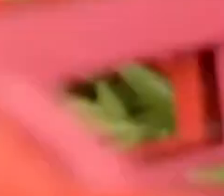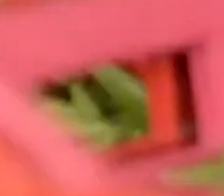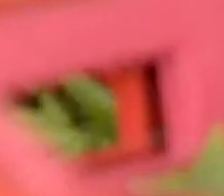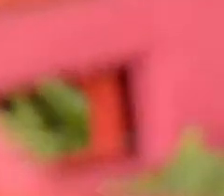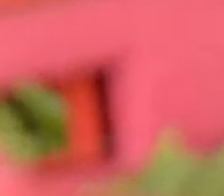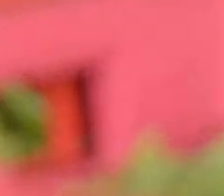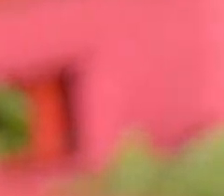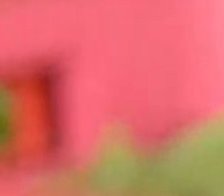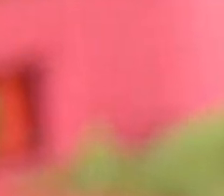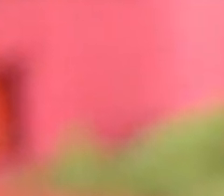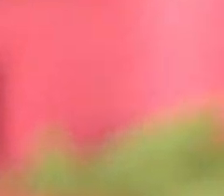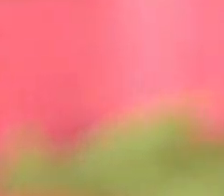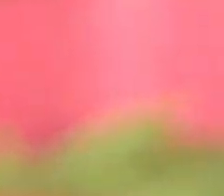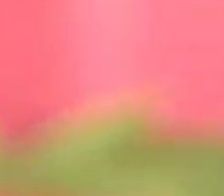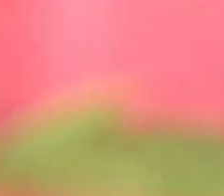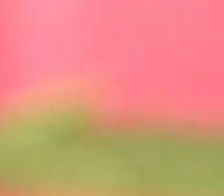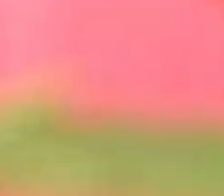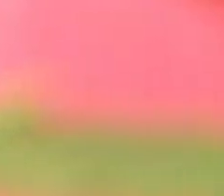integral.